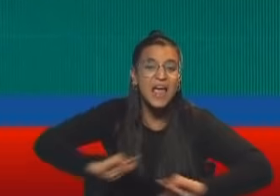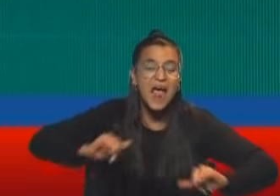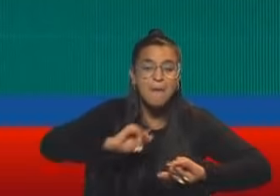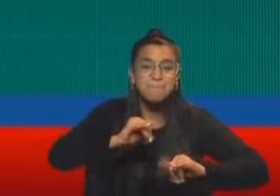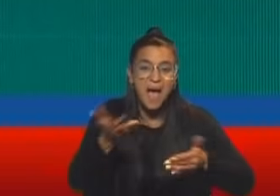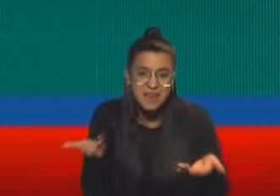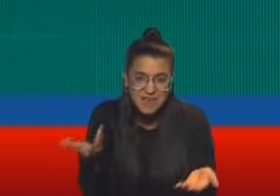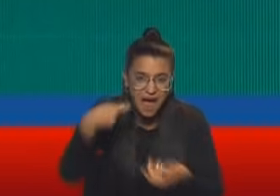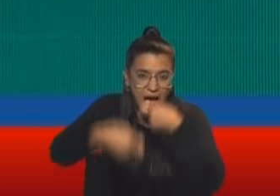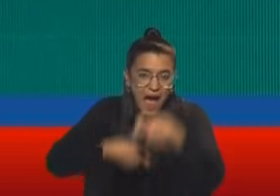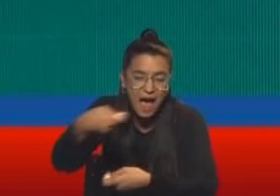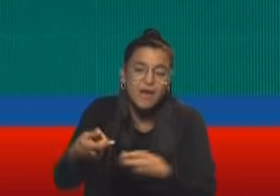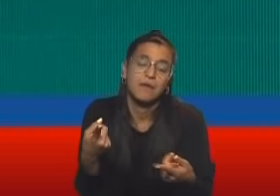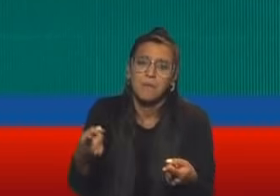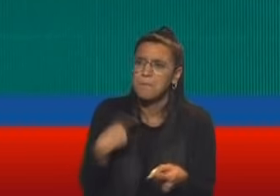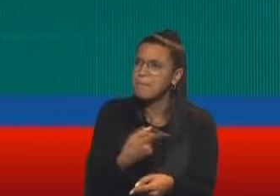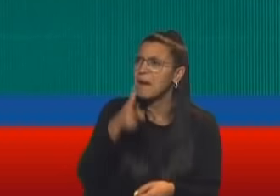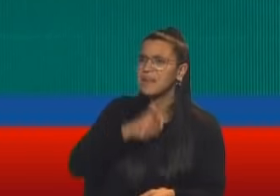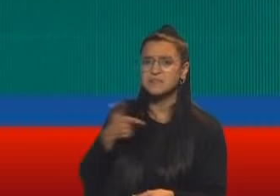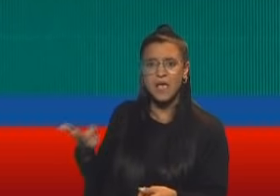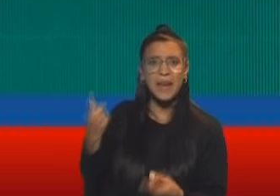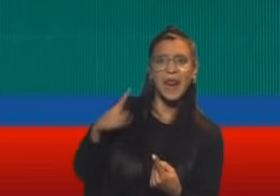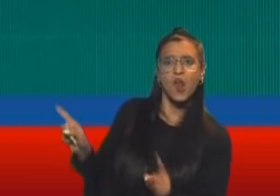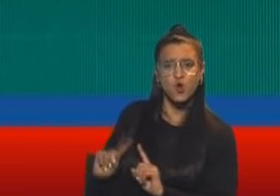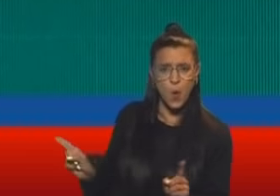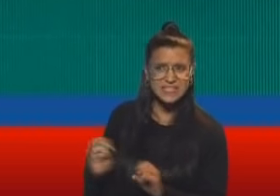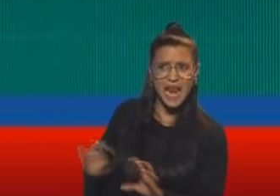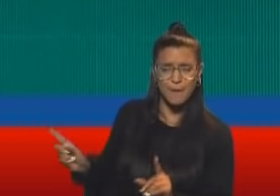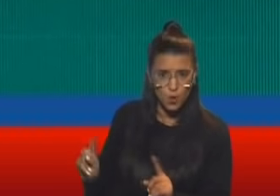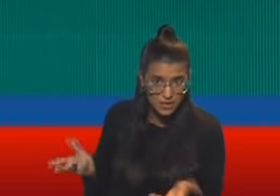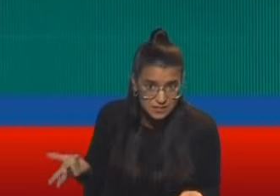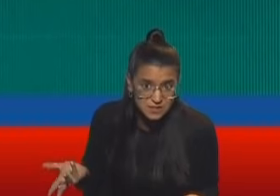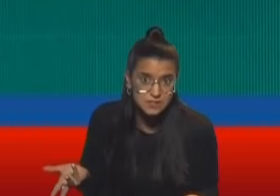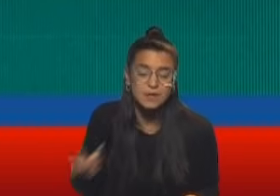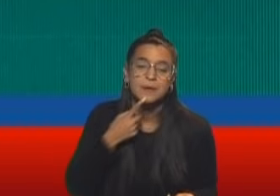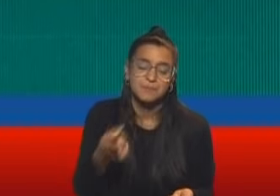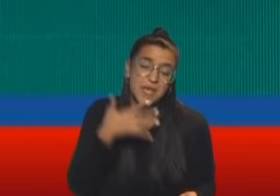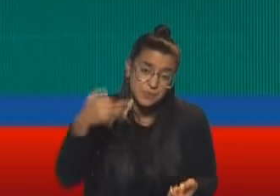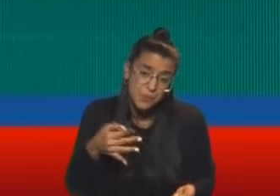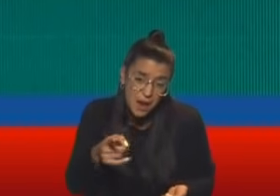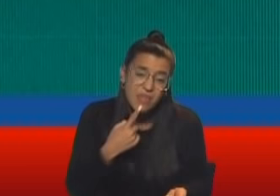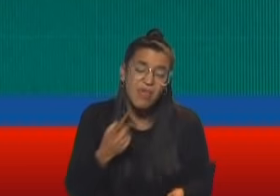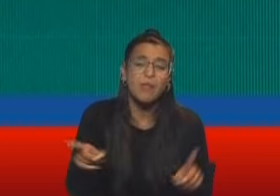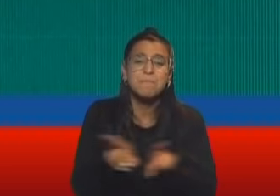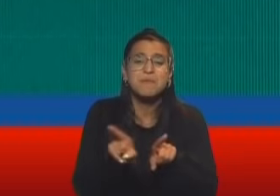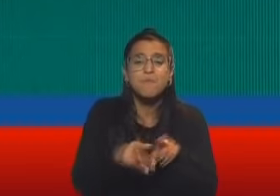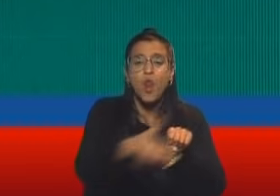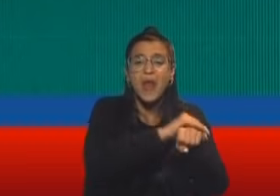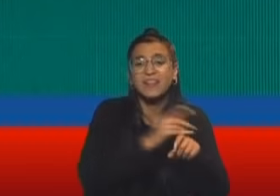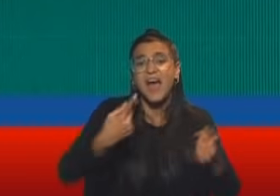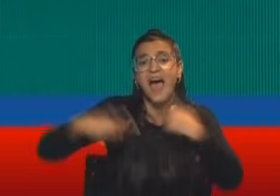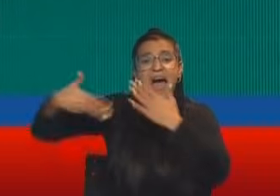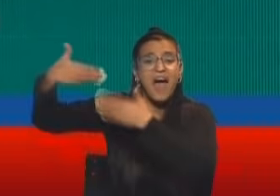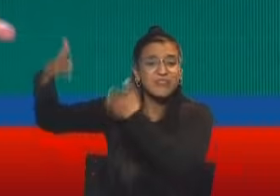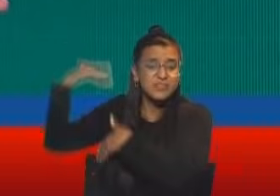Digamos, y esto parece que a nadie le llama la atención o no parece una cuestión grave. Y es cierto, lo que está haciendo en cierto modo la reta es lo que en su